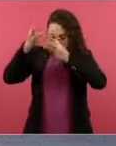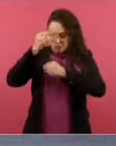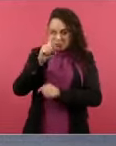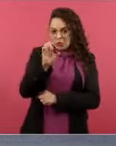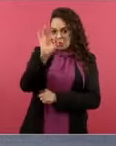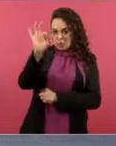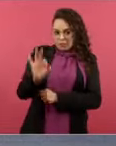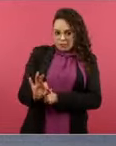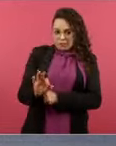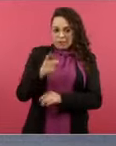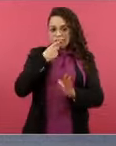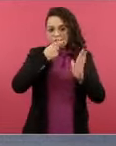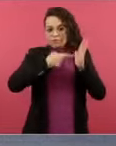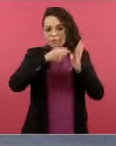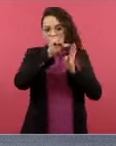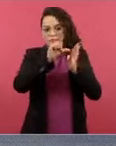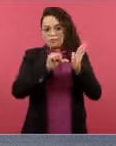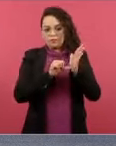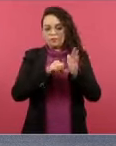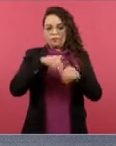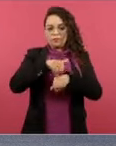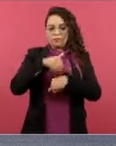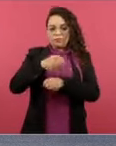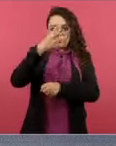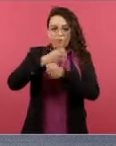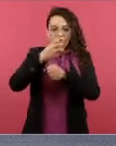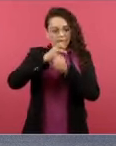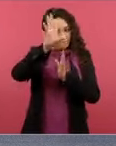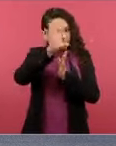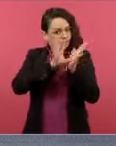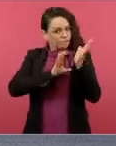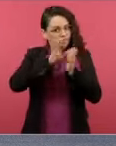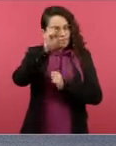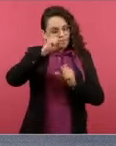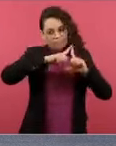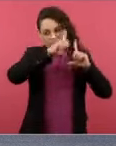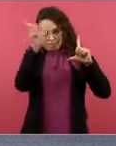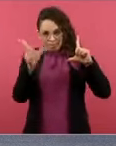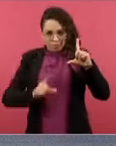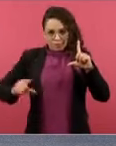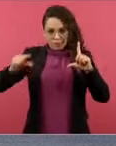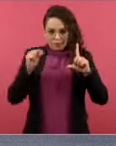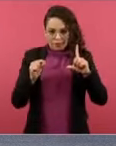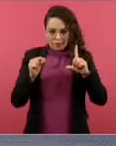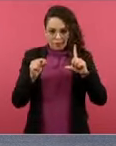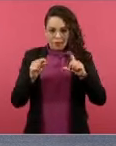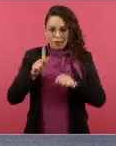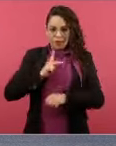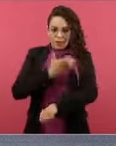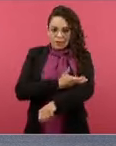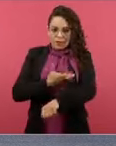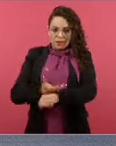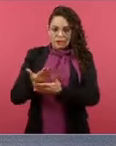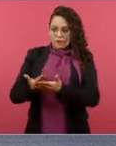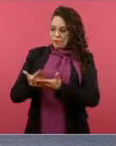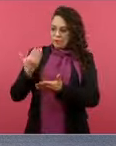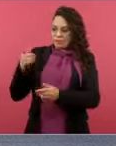artículo 3 de nuestra Carta Magna. La estructura curricular ya la expuso mi colega, la maestra